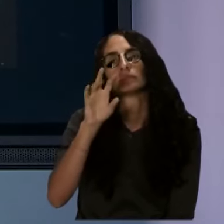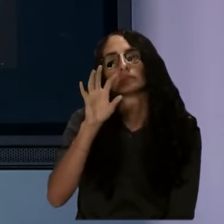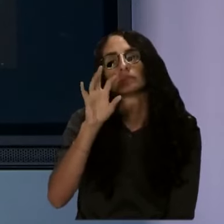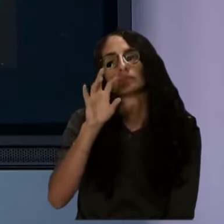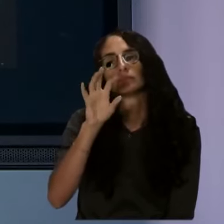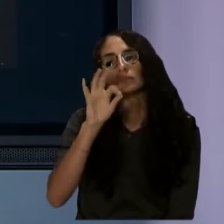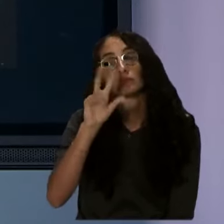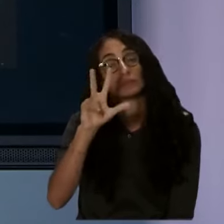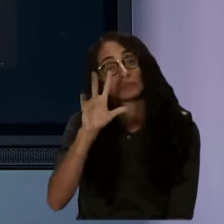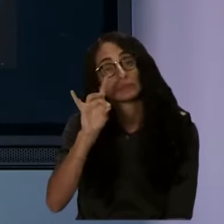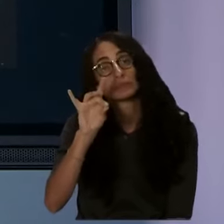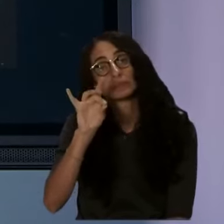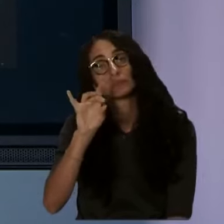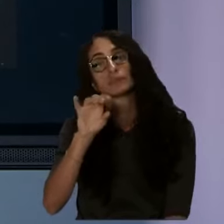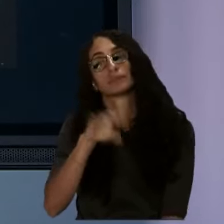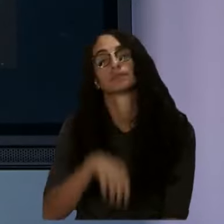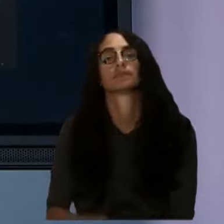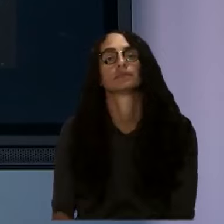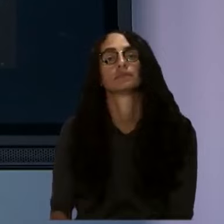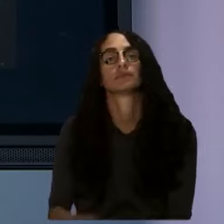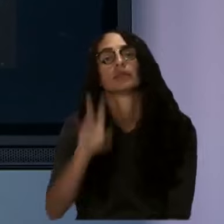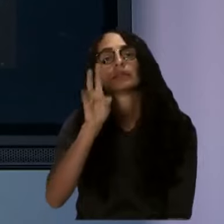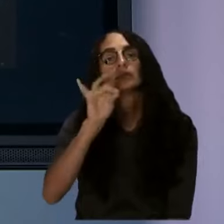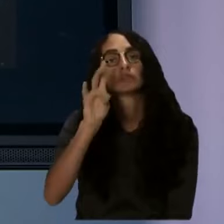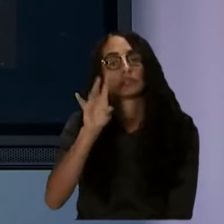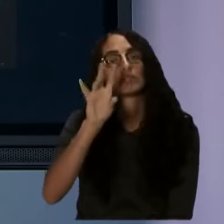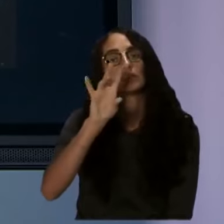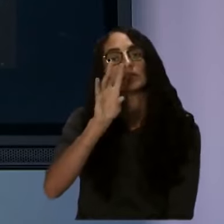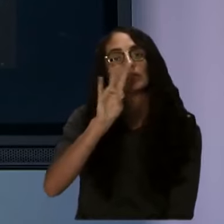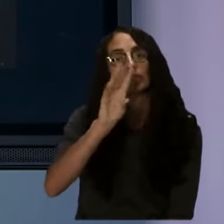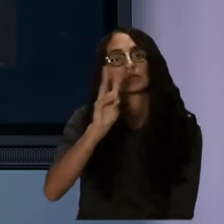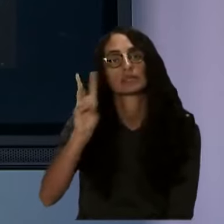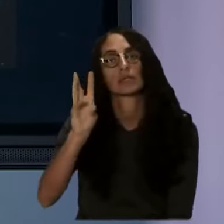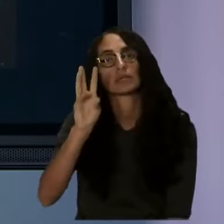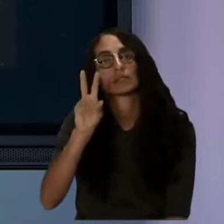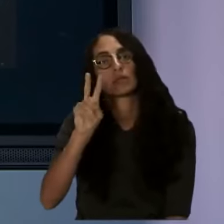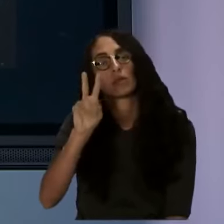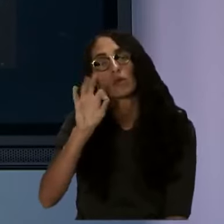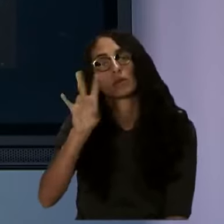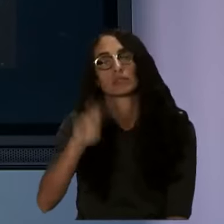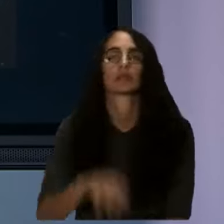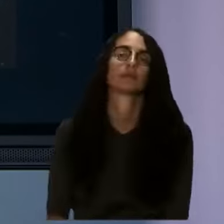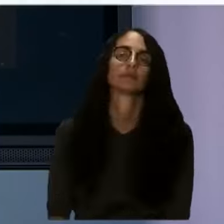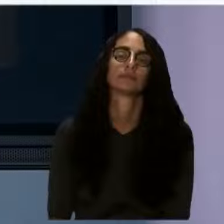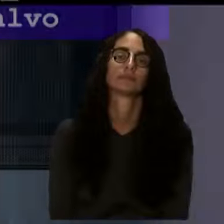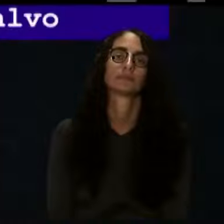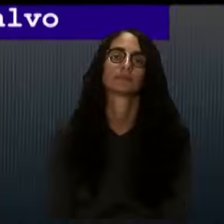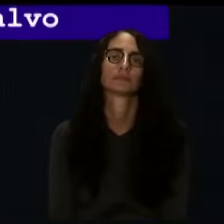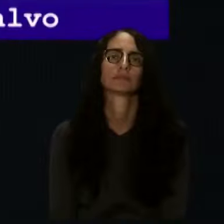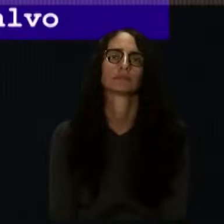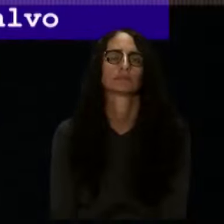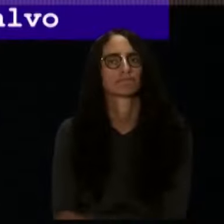787 766 6297 para lograr el arresto pero gemelo